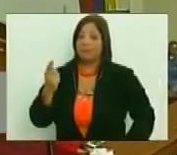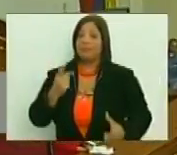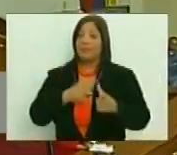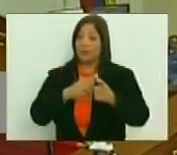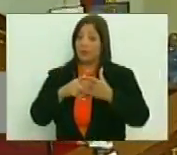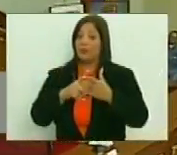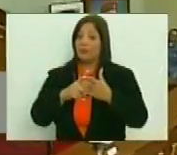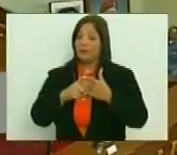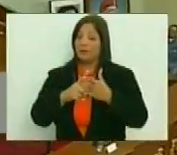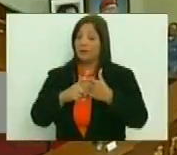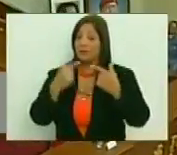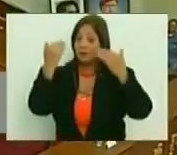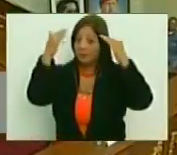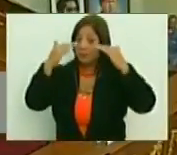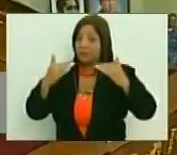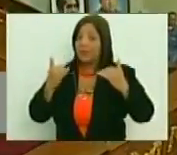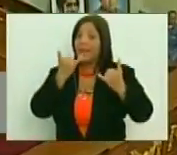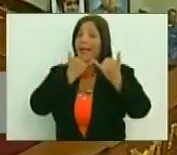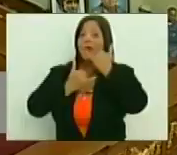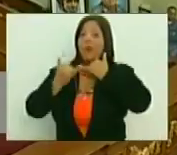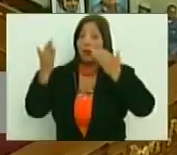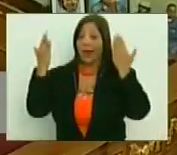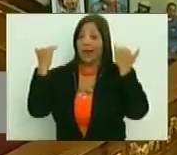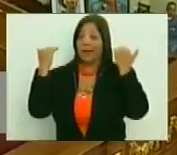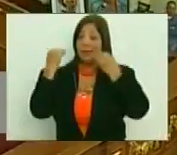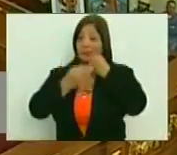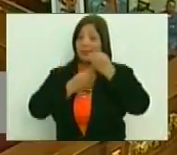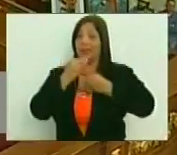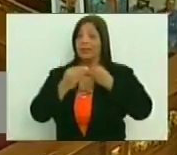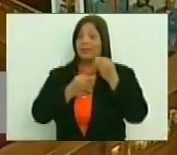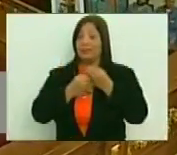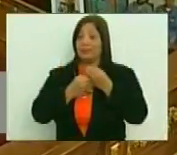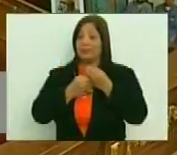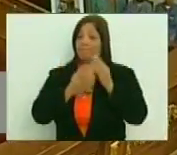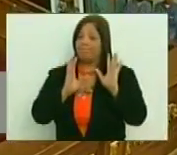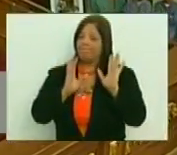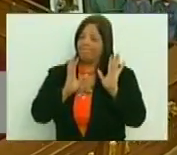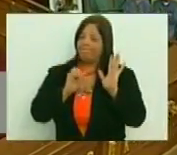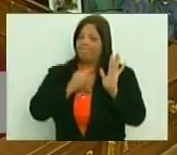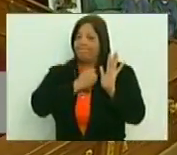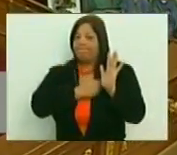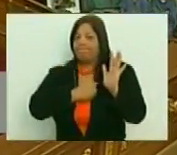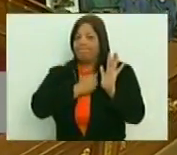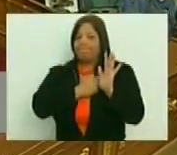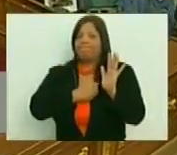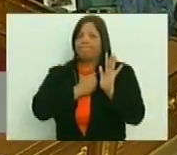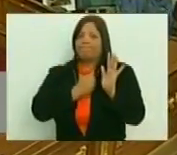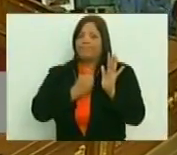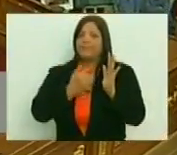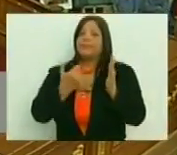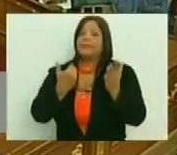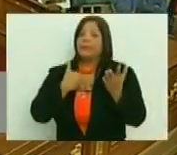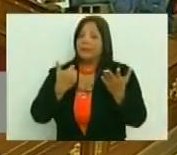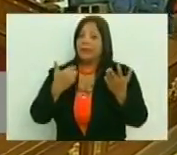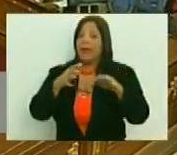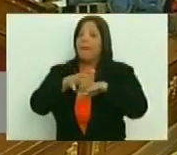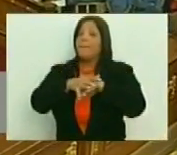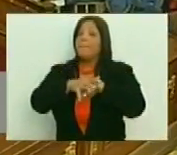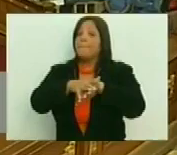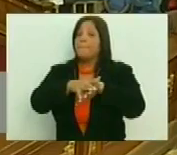Bueno, no obstante los errores cometidos que nos costaron la pérdida de la